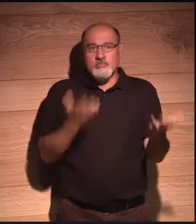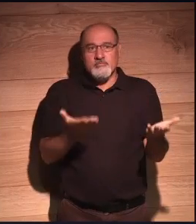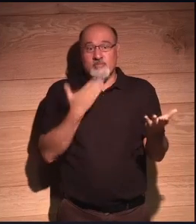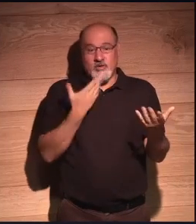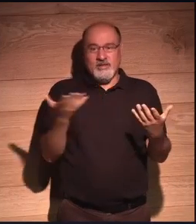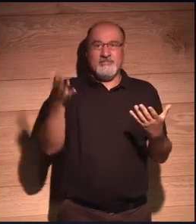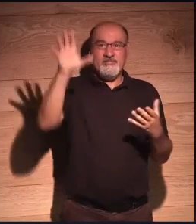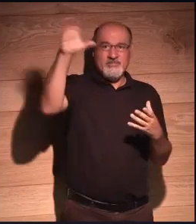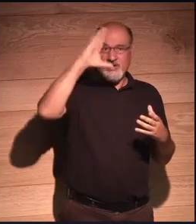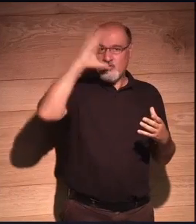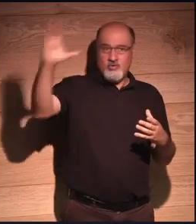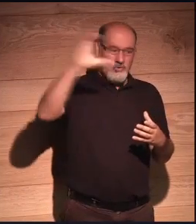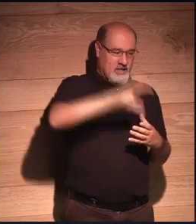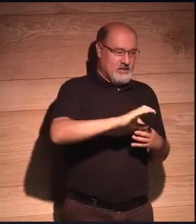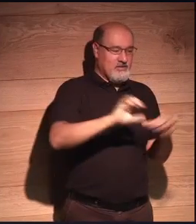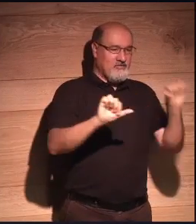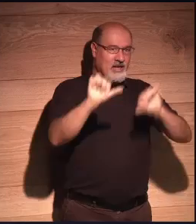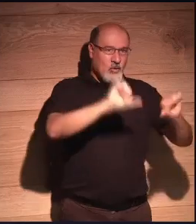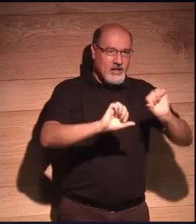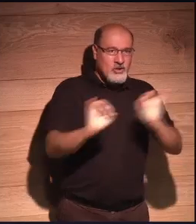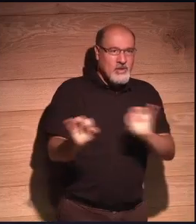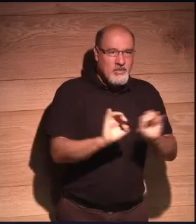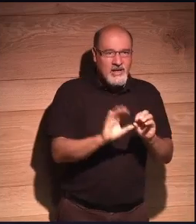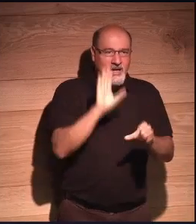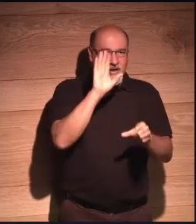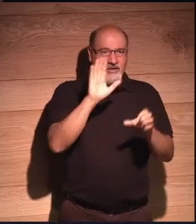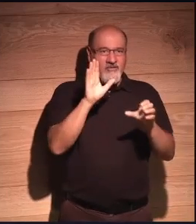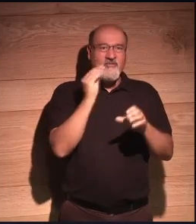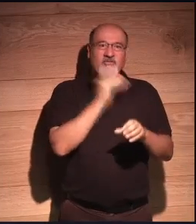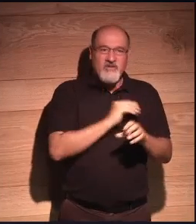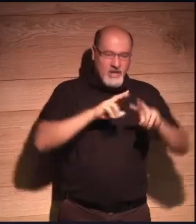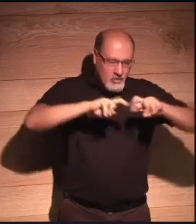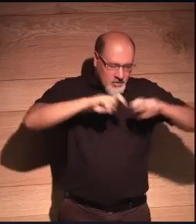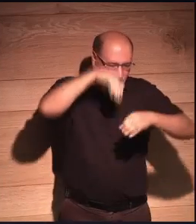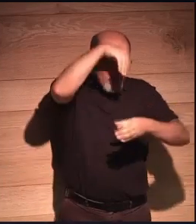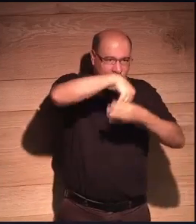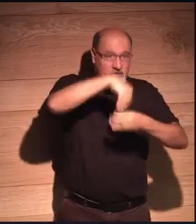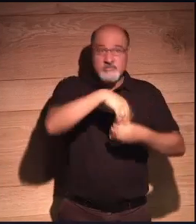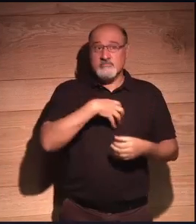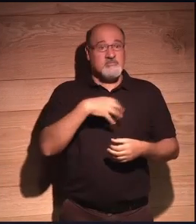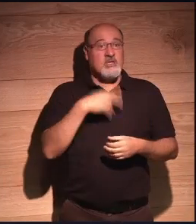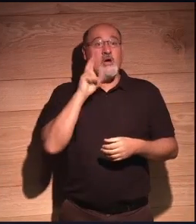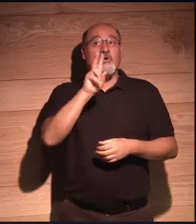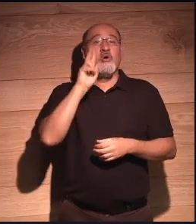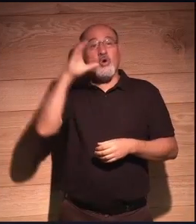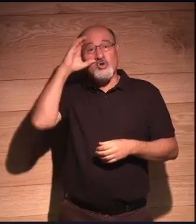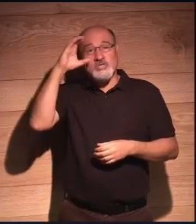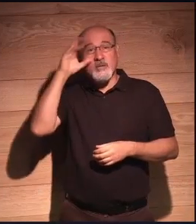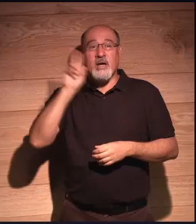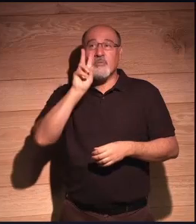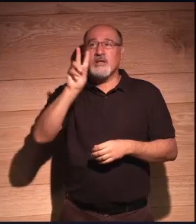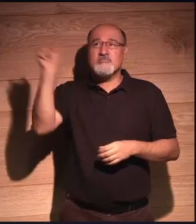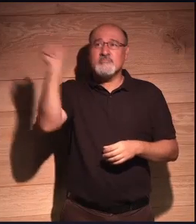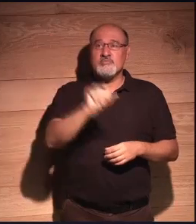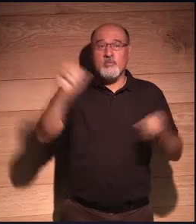luna, formarla, ponerla a enfriar y ver cómo está hecha por dentro, sino que tenemos que basarnos en lo que podemos observar, ¿no? que es